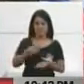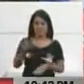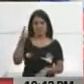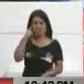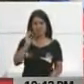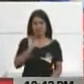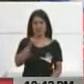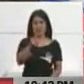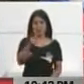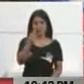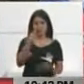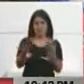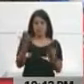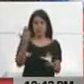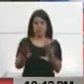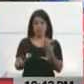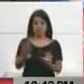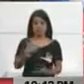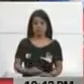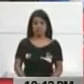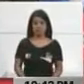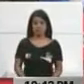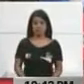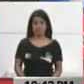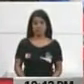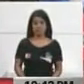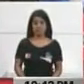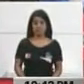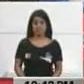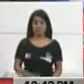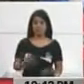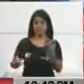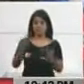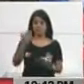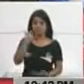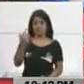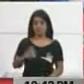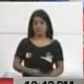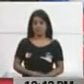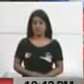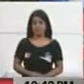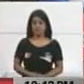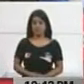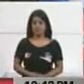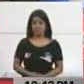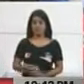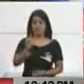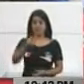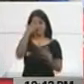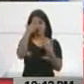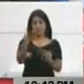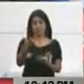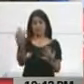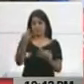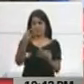la diferencia. Vean la diferencia. Esto nos ven. Le voy a mandar aquí un saludo, de